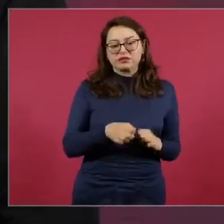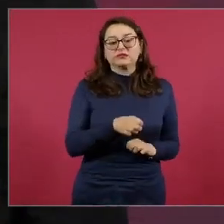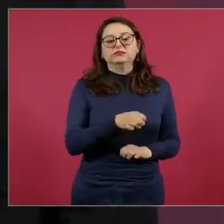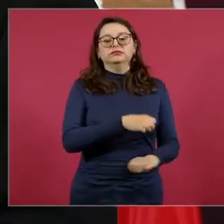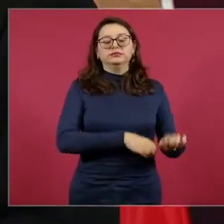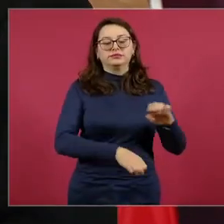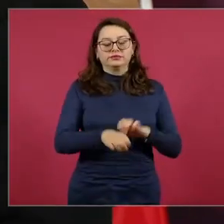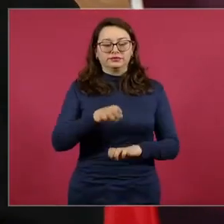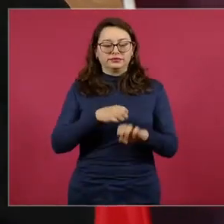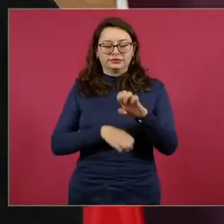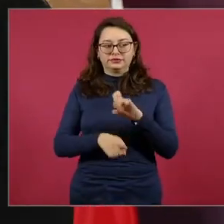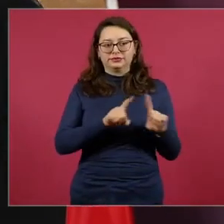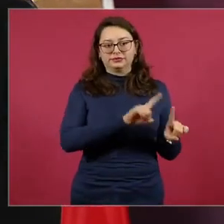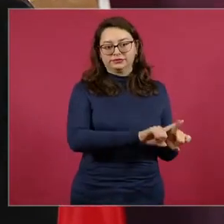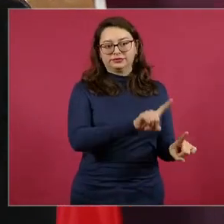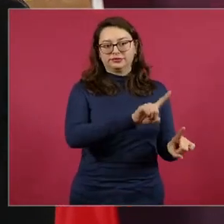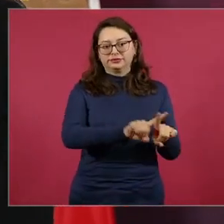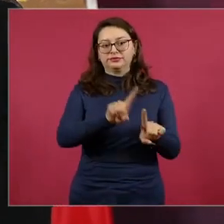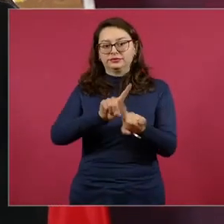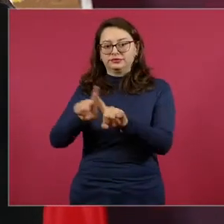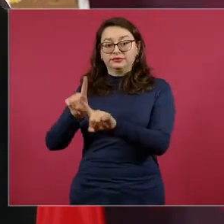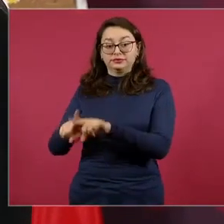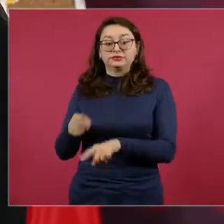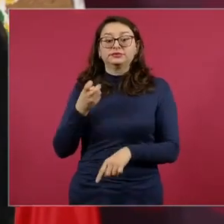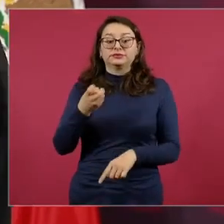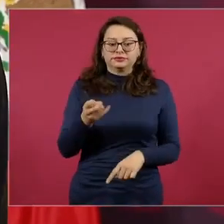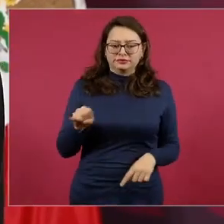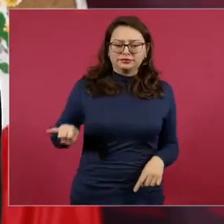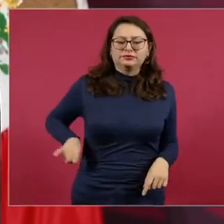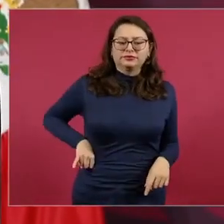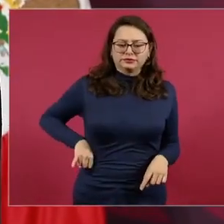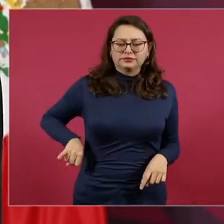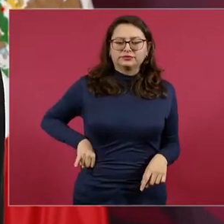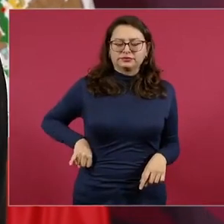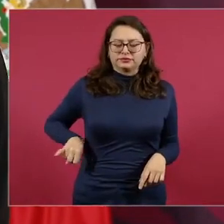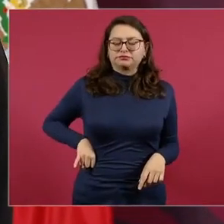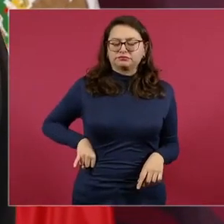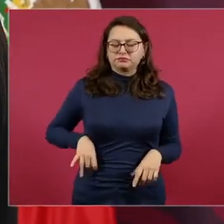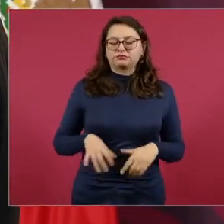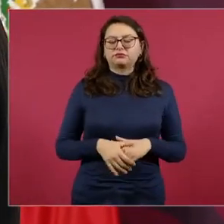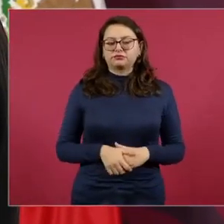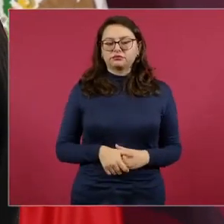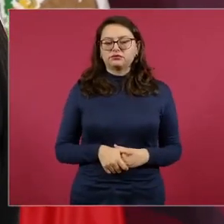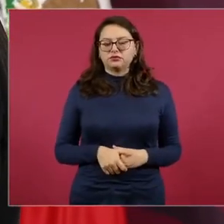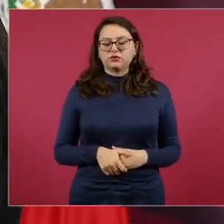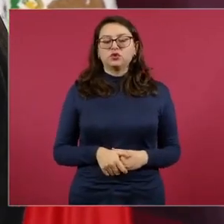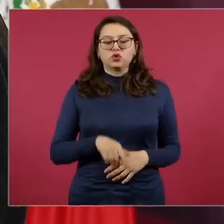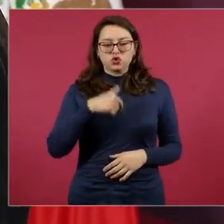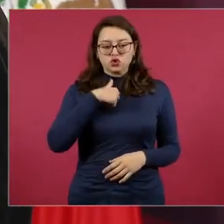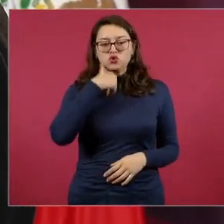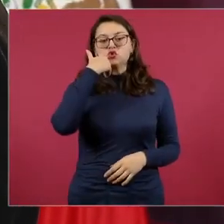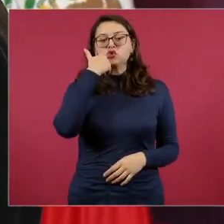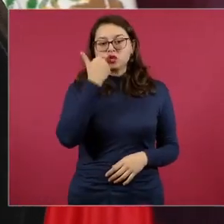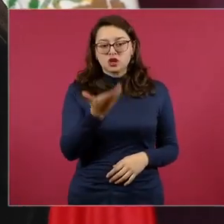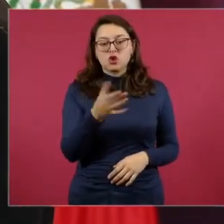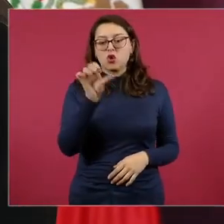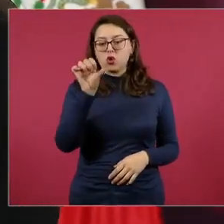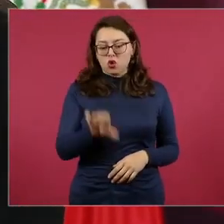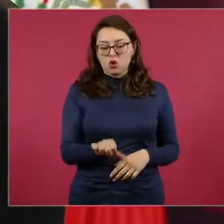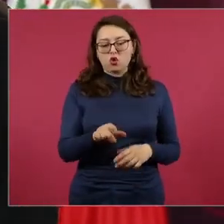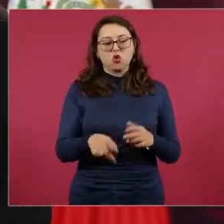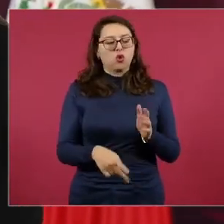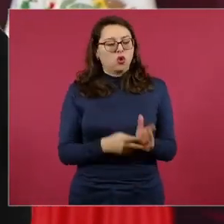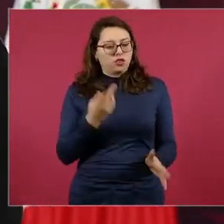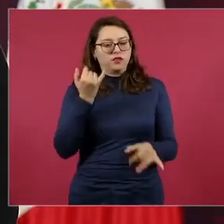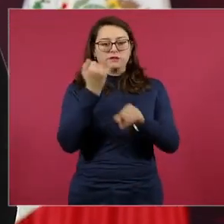es muy interesante analizar todo esto. Entonces, por eso es que quisimos dar este tiempo, y lo